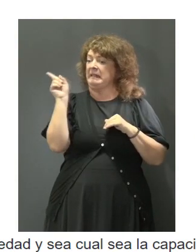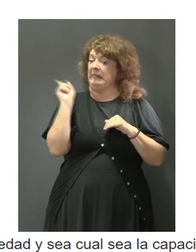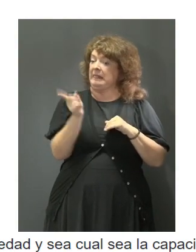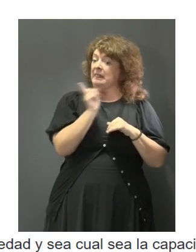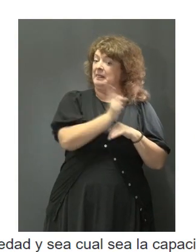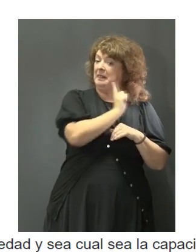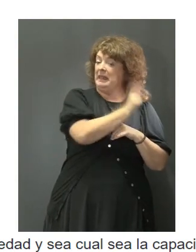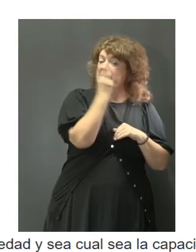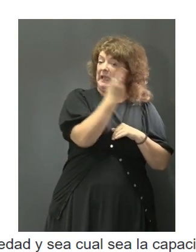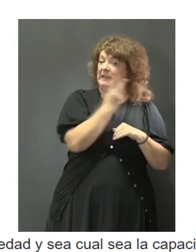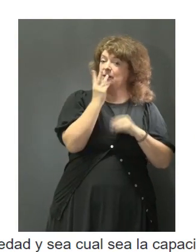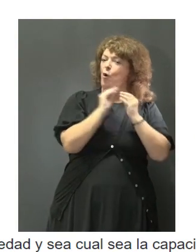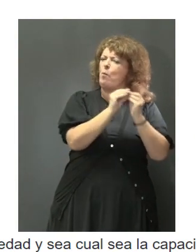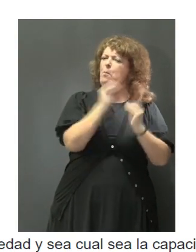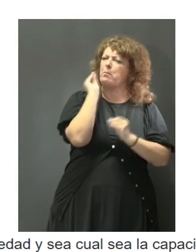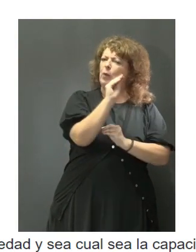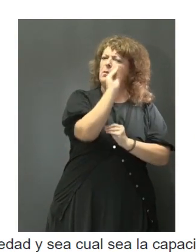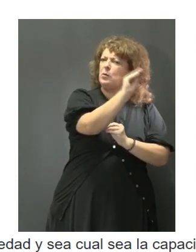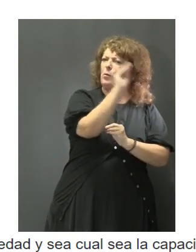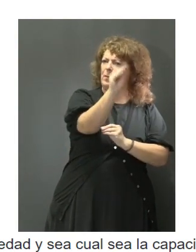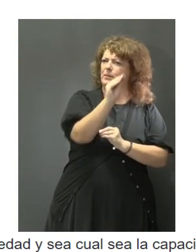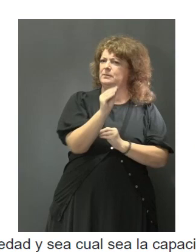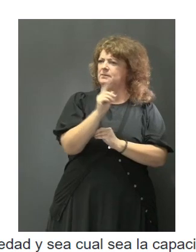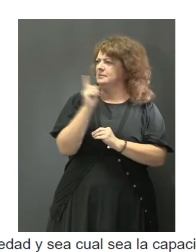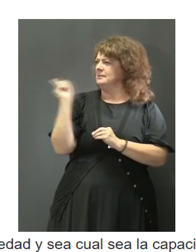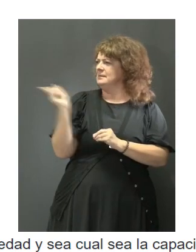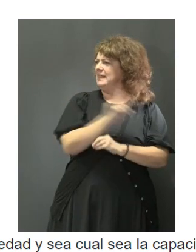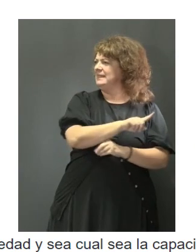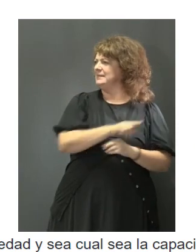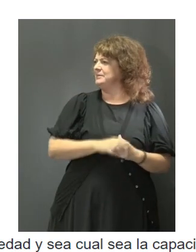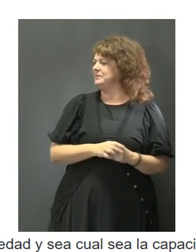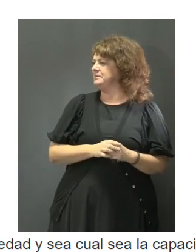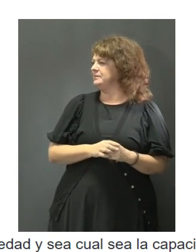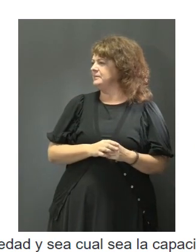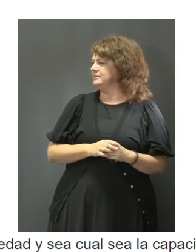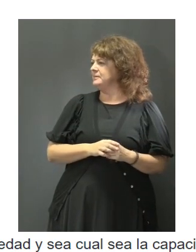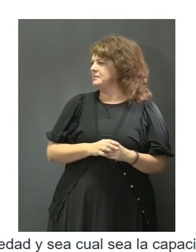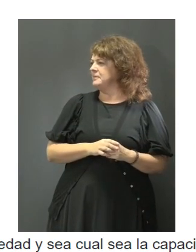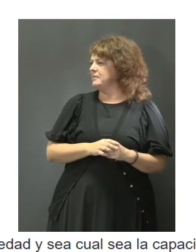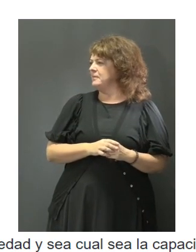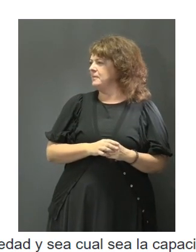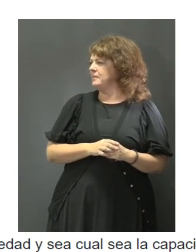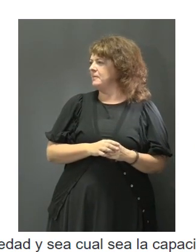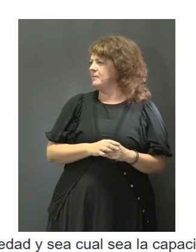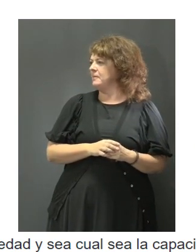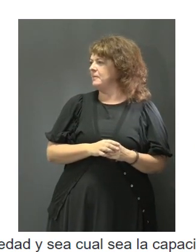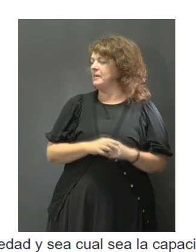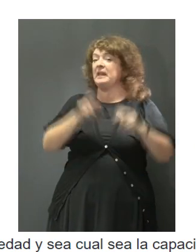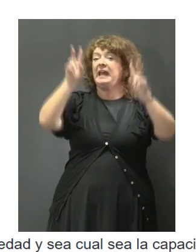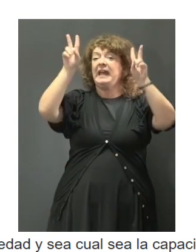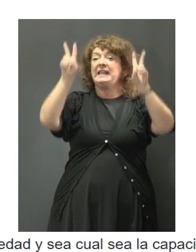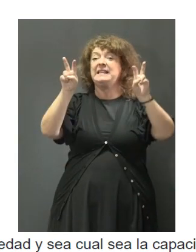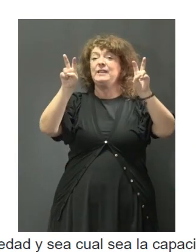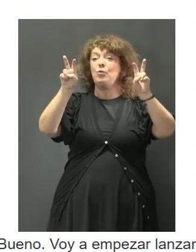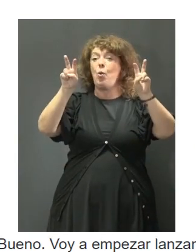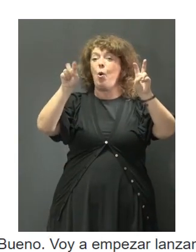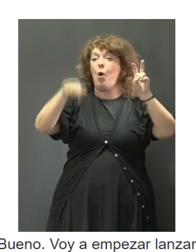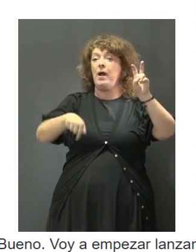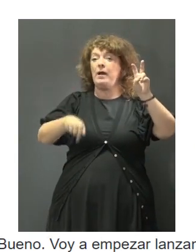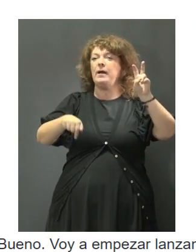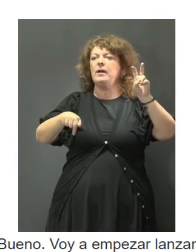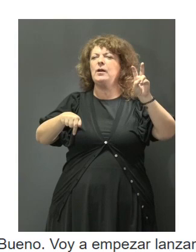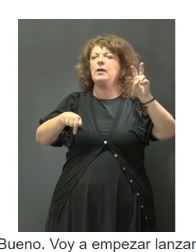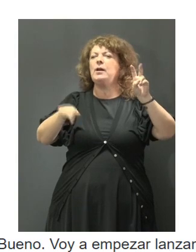para nuestros tres invitados, y es que, claro, hemos elegido como título de esta mesa